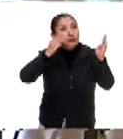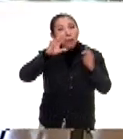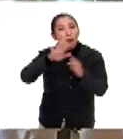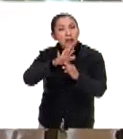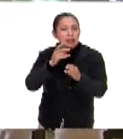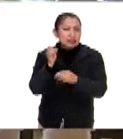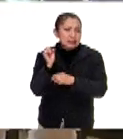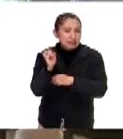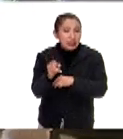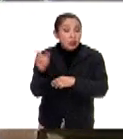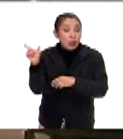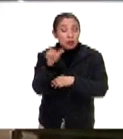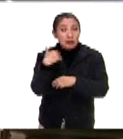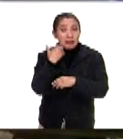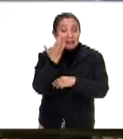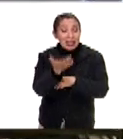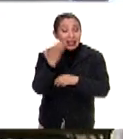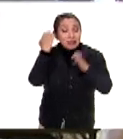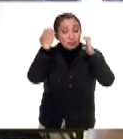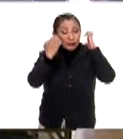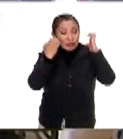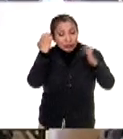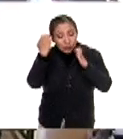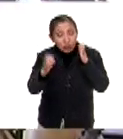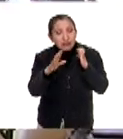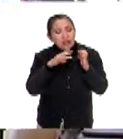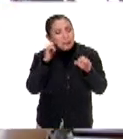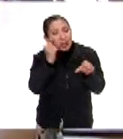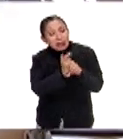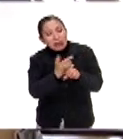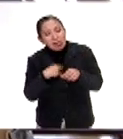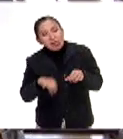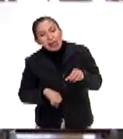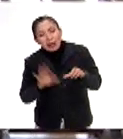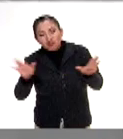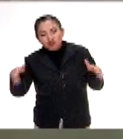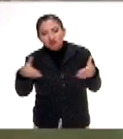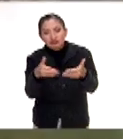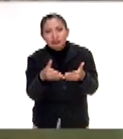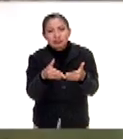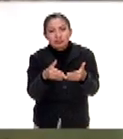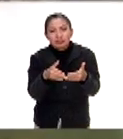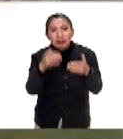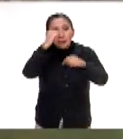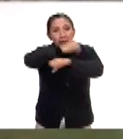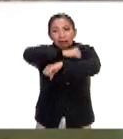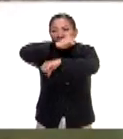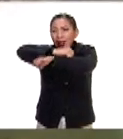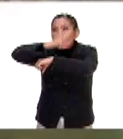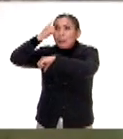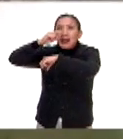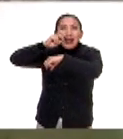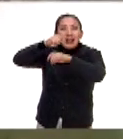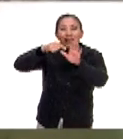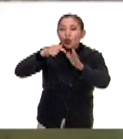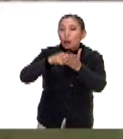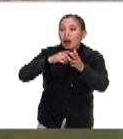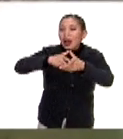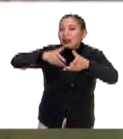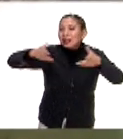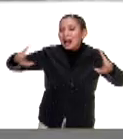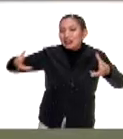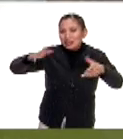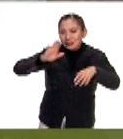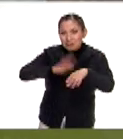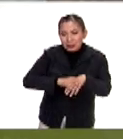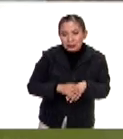de alguna manera, cuando uno quiere hacer exposiciones, se encuentra con la tentación de cerrar las ventanas para ganar espacio de